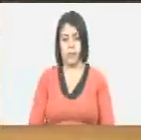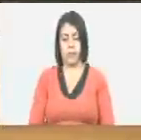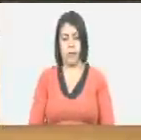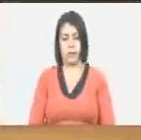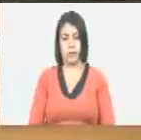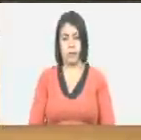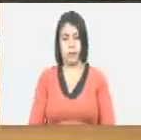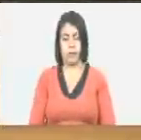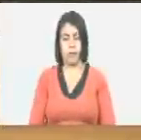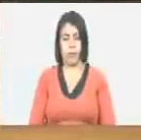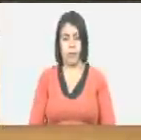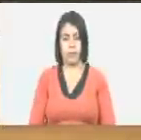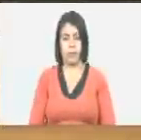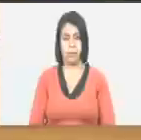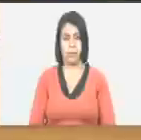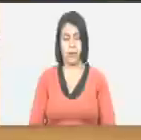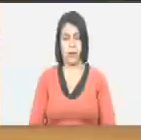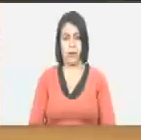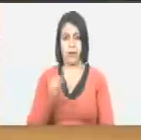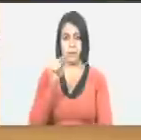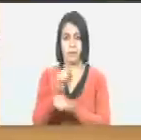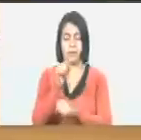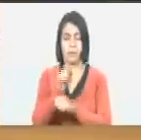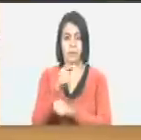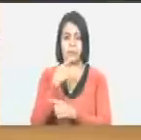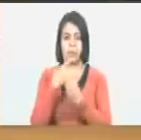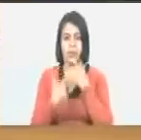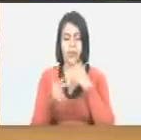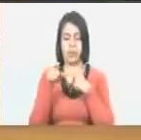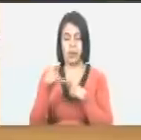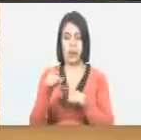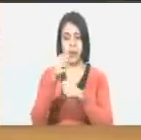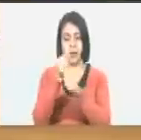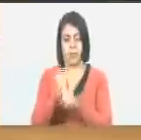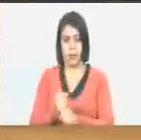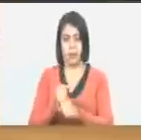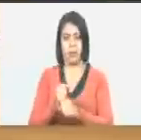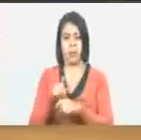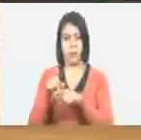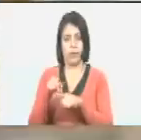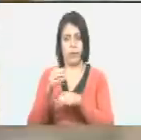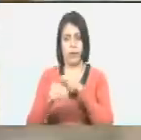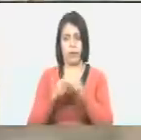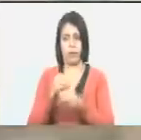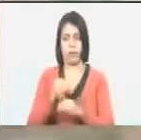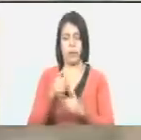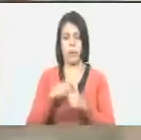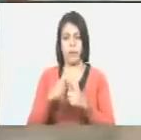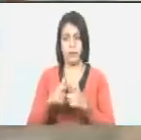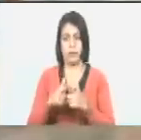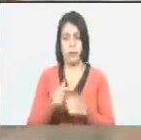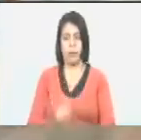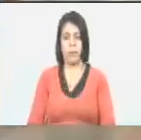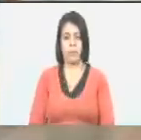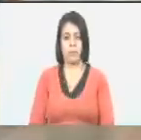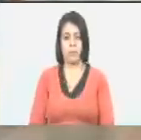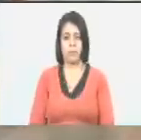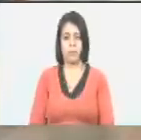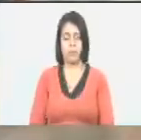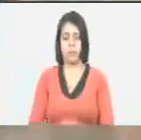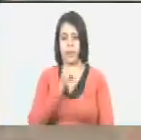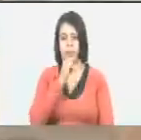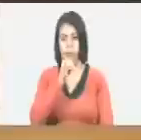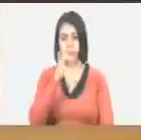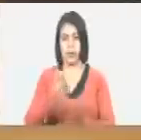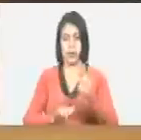los señalamientos que usted hace. Esperamos que sean debidamente sustanciados. Nos informa